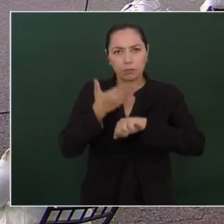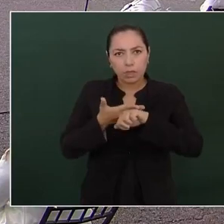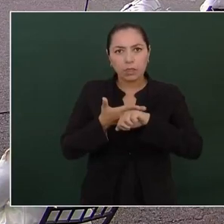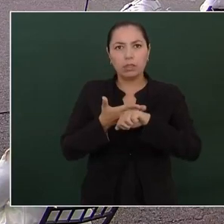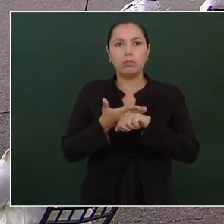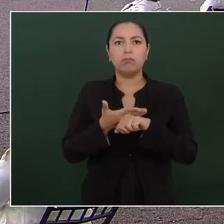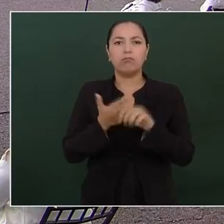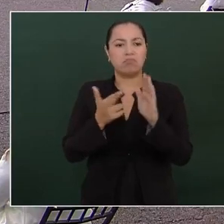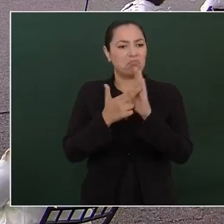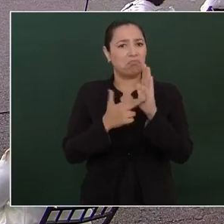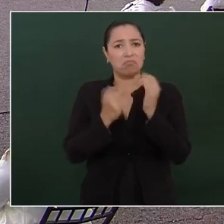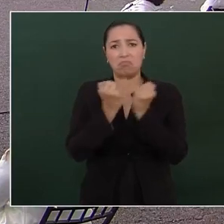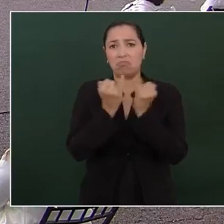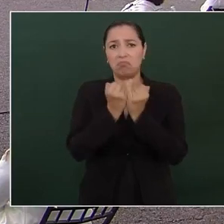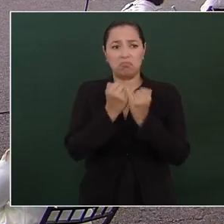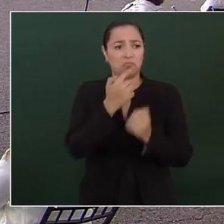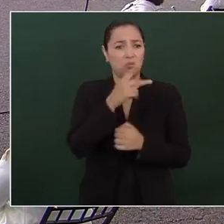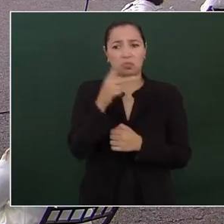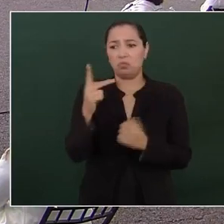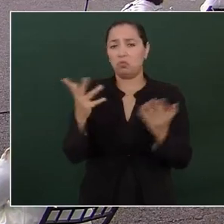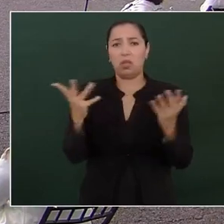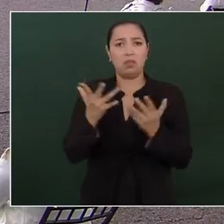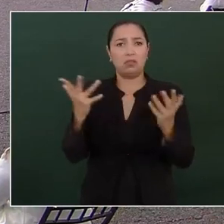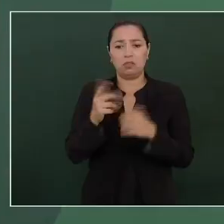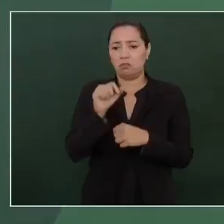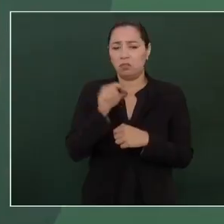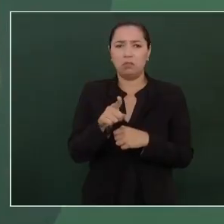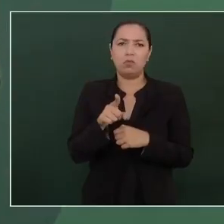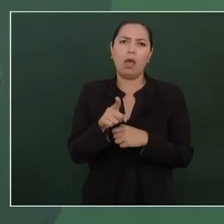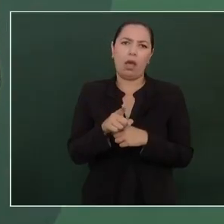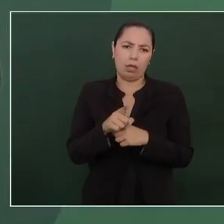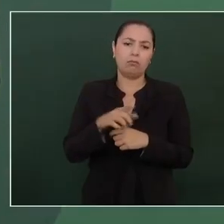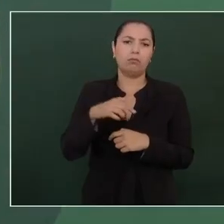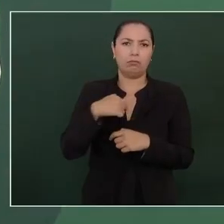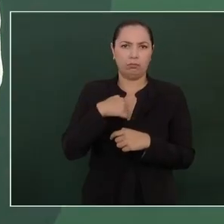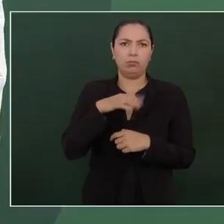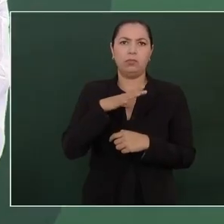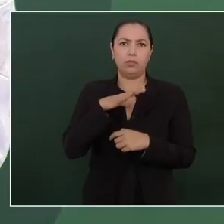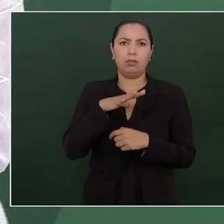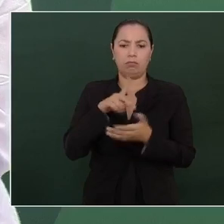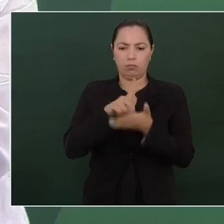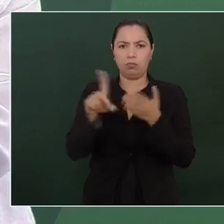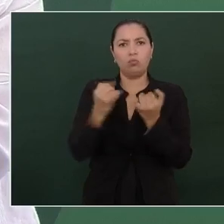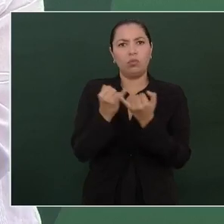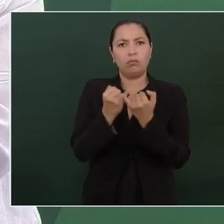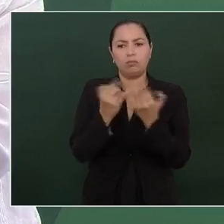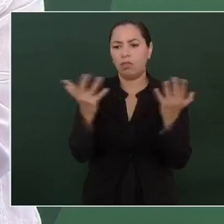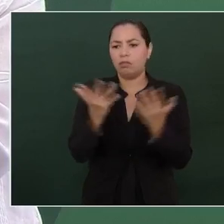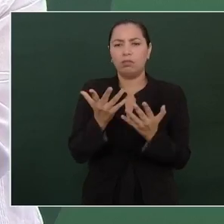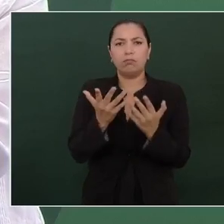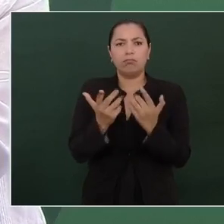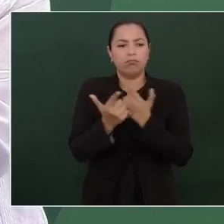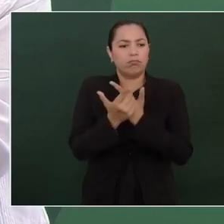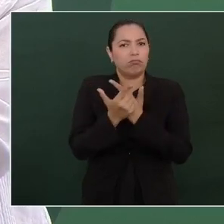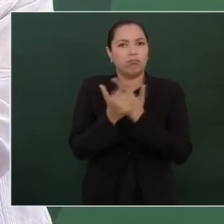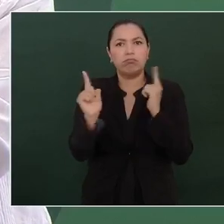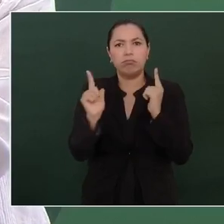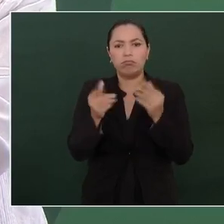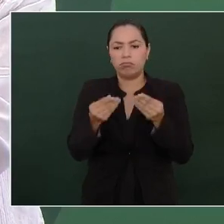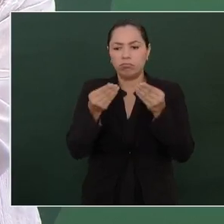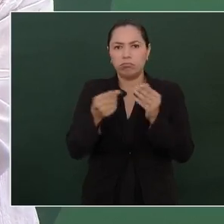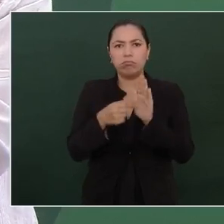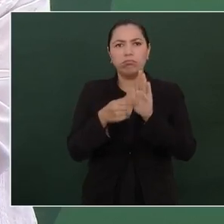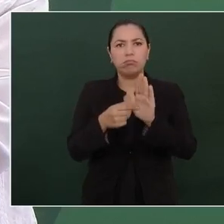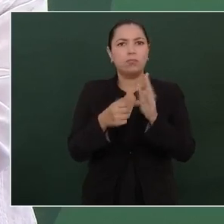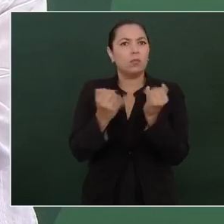responsabilidades y ejercer nuestros derechos y hacerlo en libertad, como